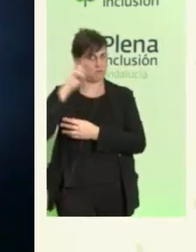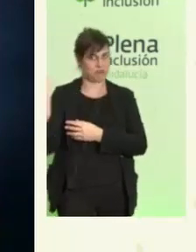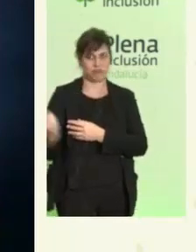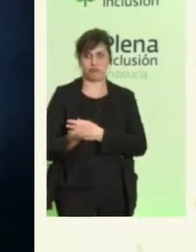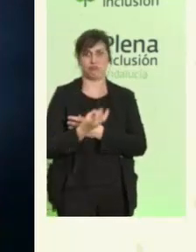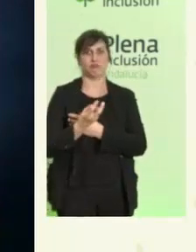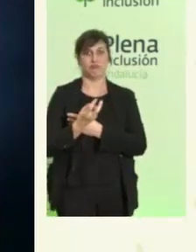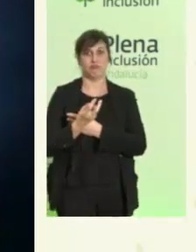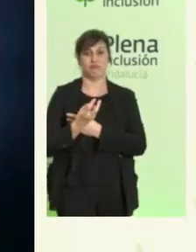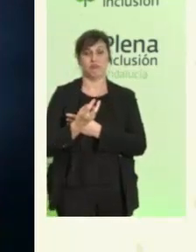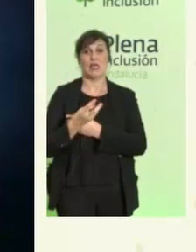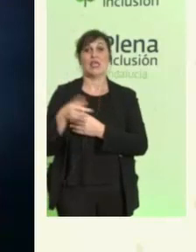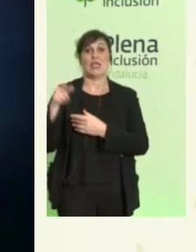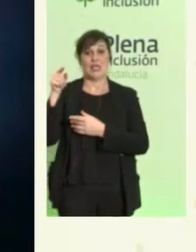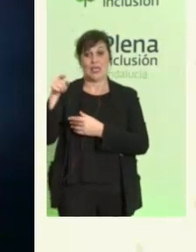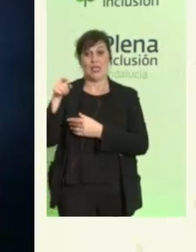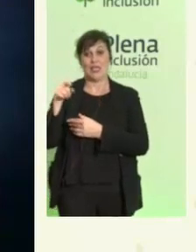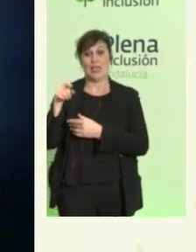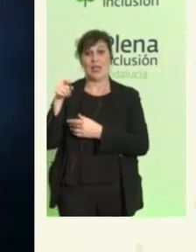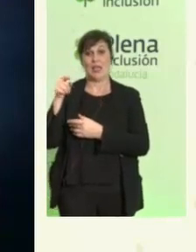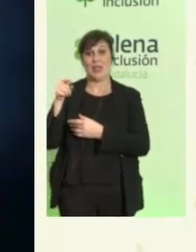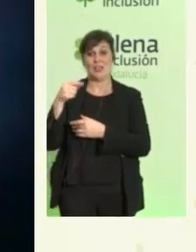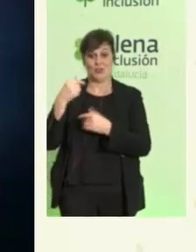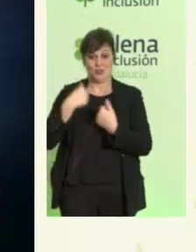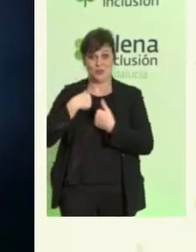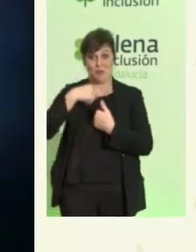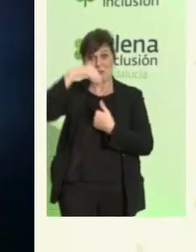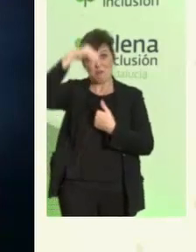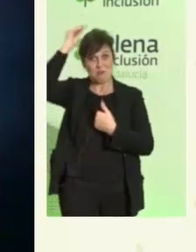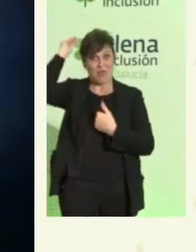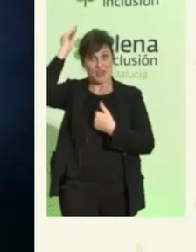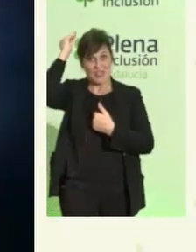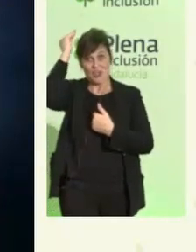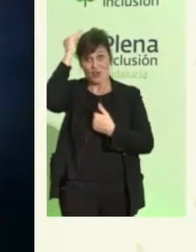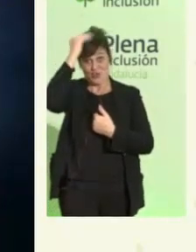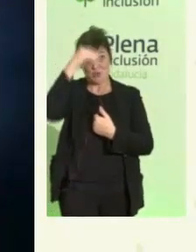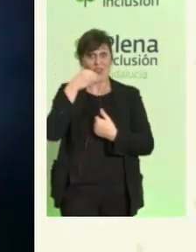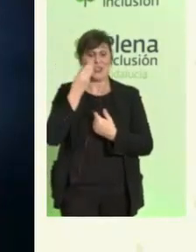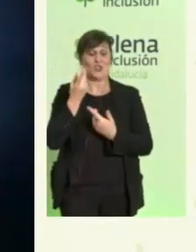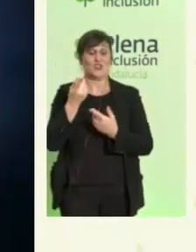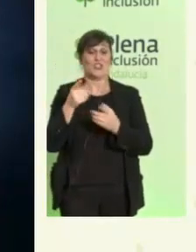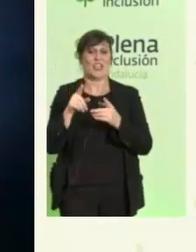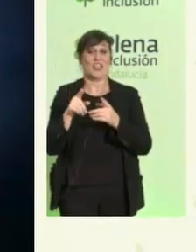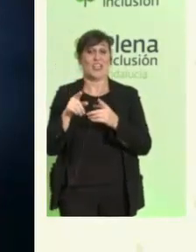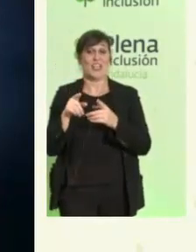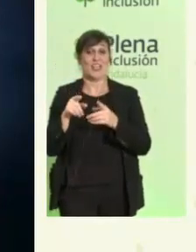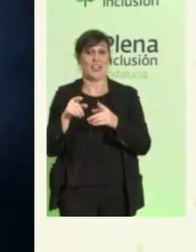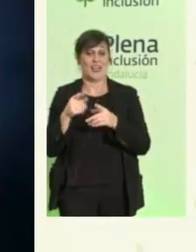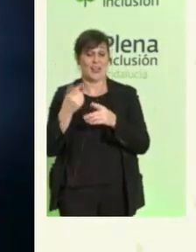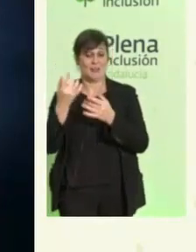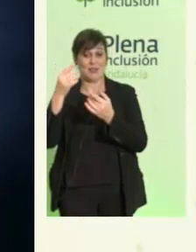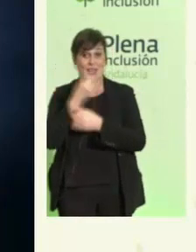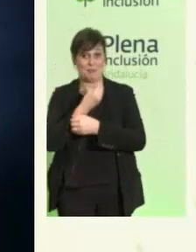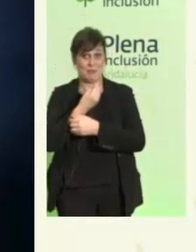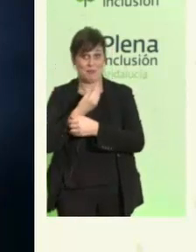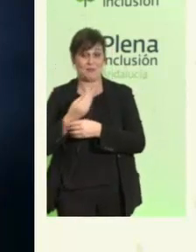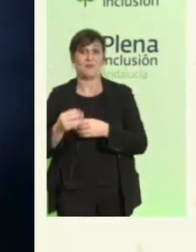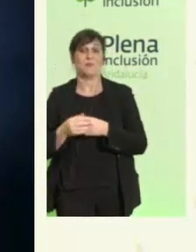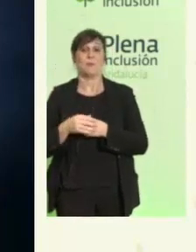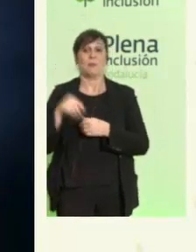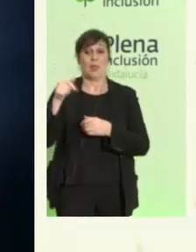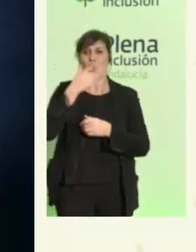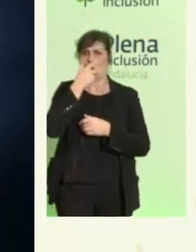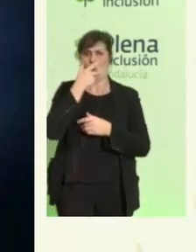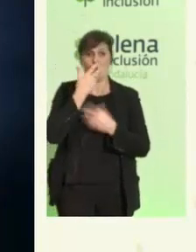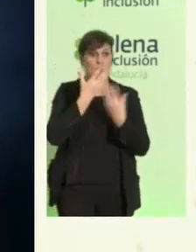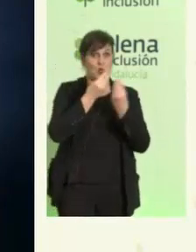y Tyrone, de hecho, se convirtió en el padrino, se hizo padrinos. Pero Tyrone decidió vivir por su cuenta. Conocía a muchas personas